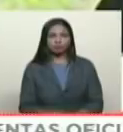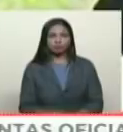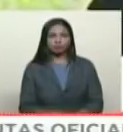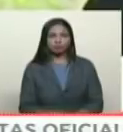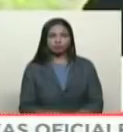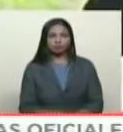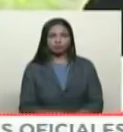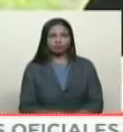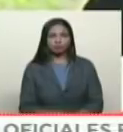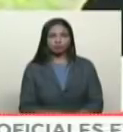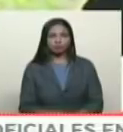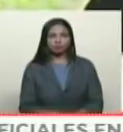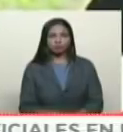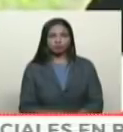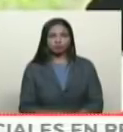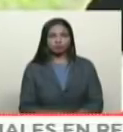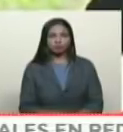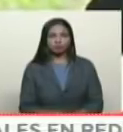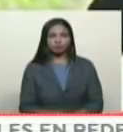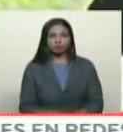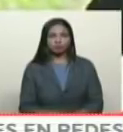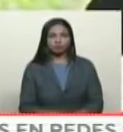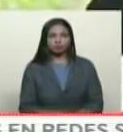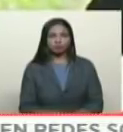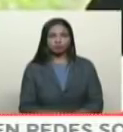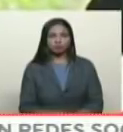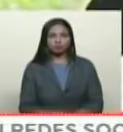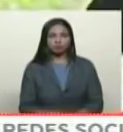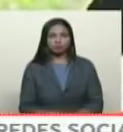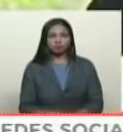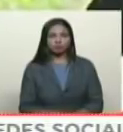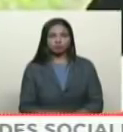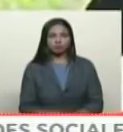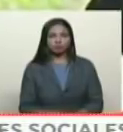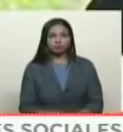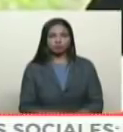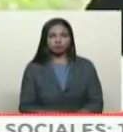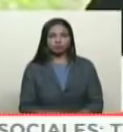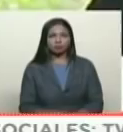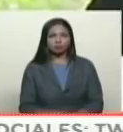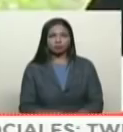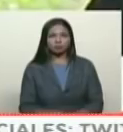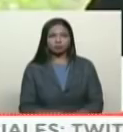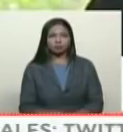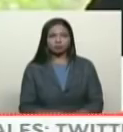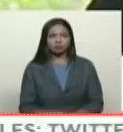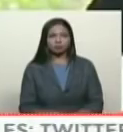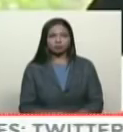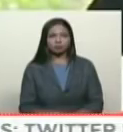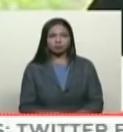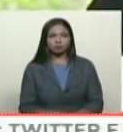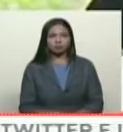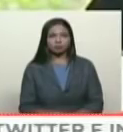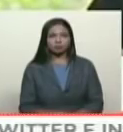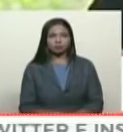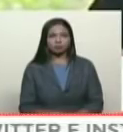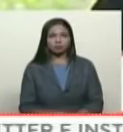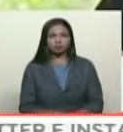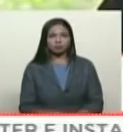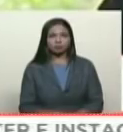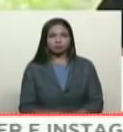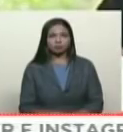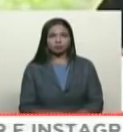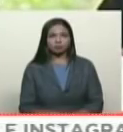la cartera de crédito agrícola. Allí hubo que salvar un conjunto de obstáculos de carácter administrativo que la banca,